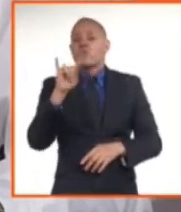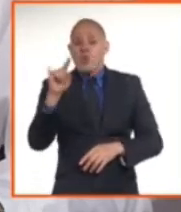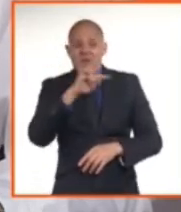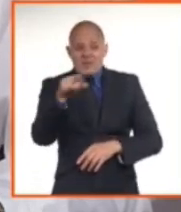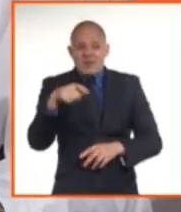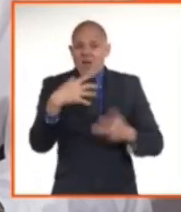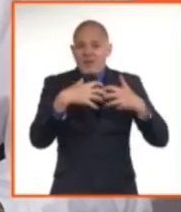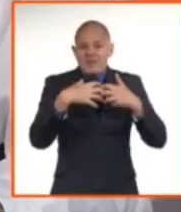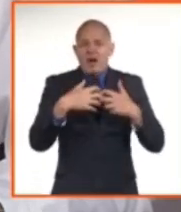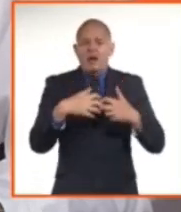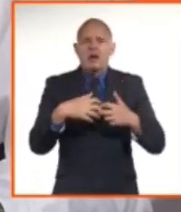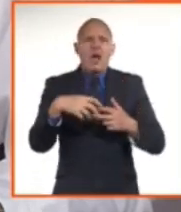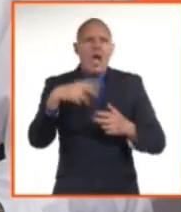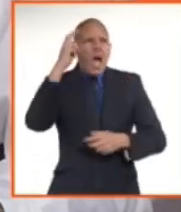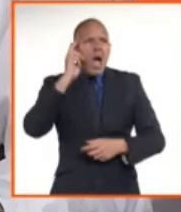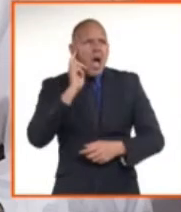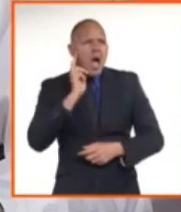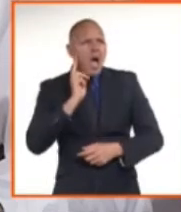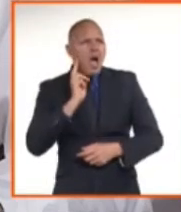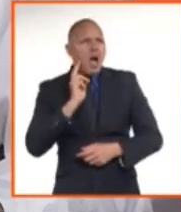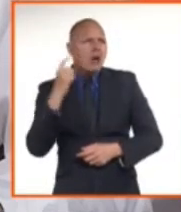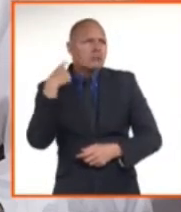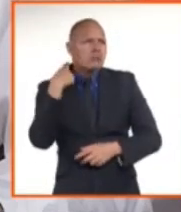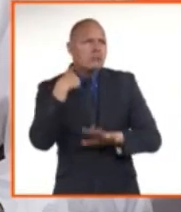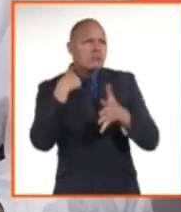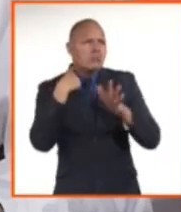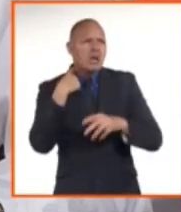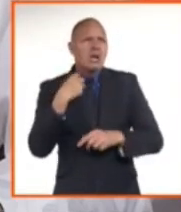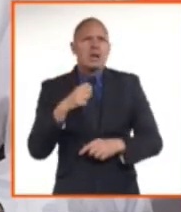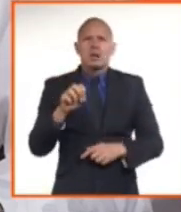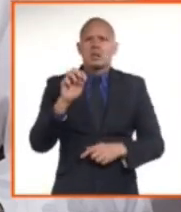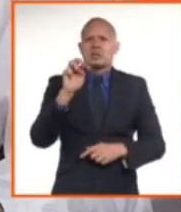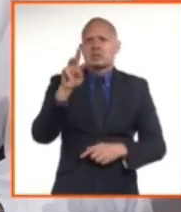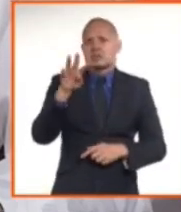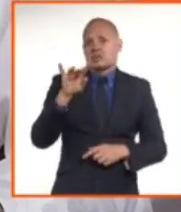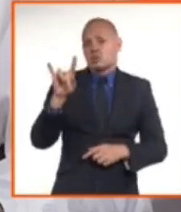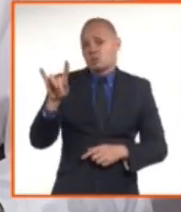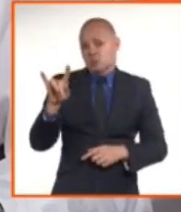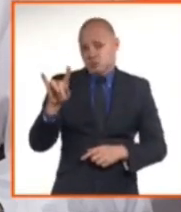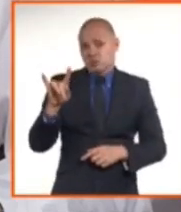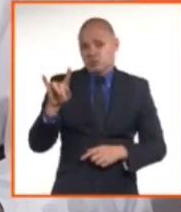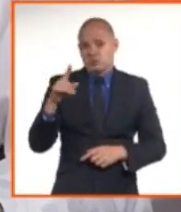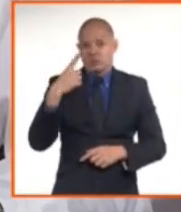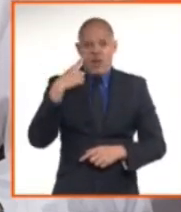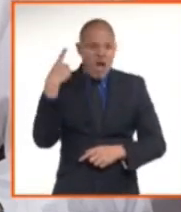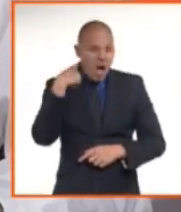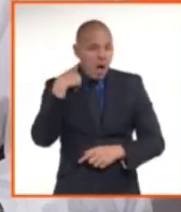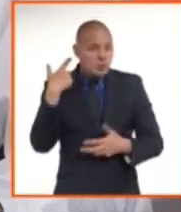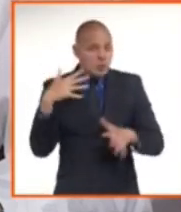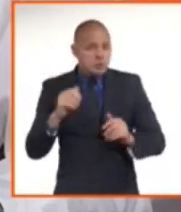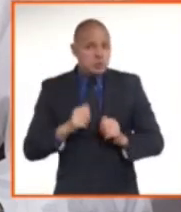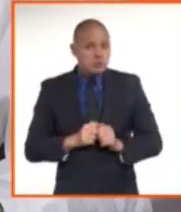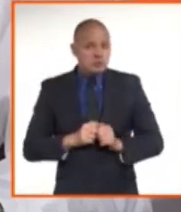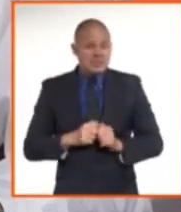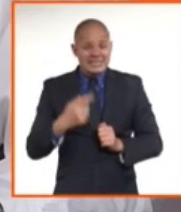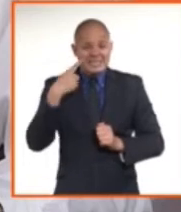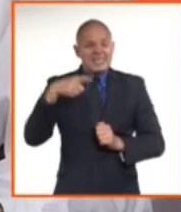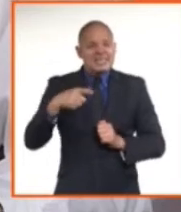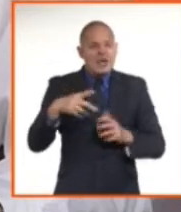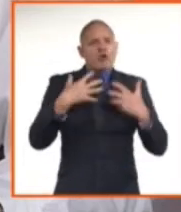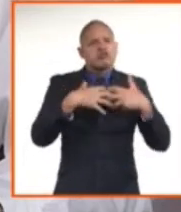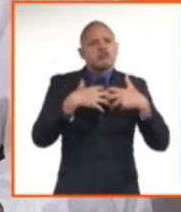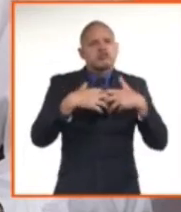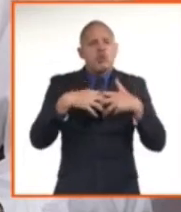operación como promedio. Y estas unidades en estos momentos, ya el promedio también de operación supera las 220.000 horas